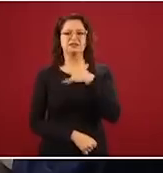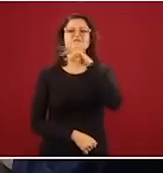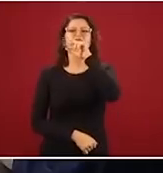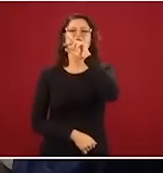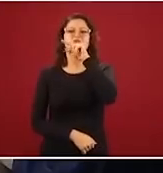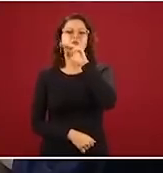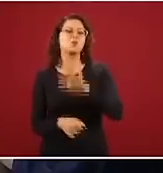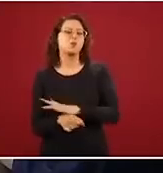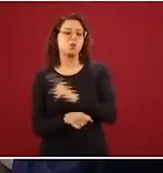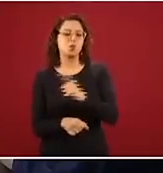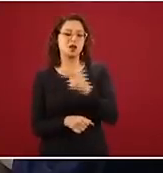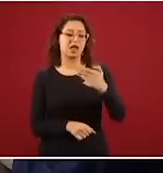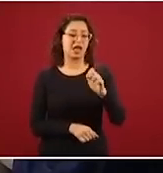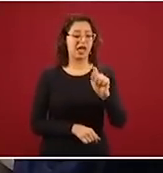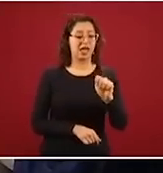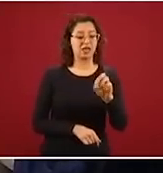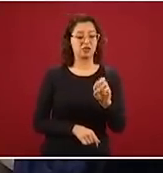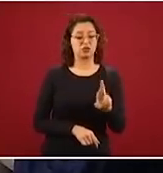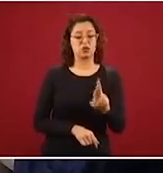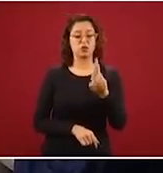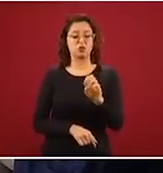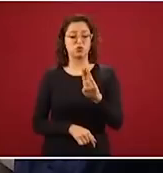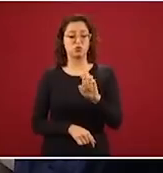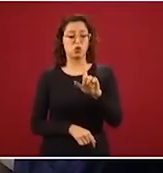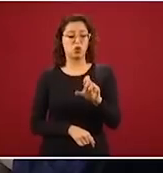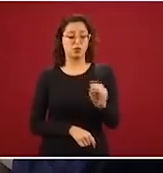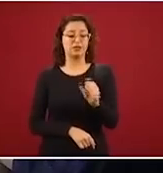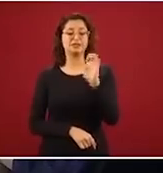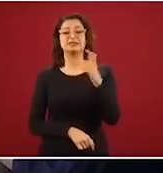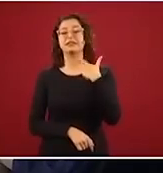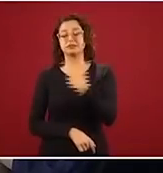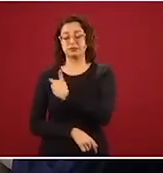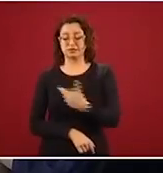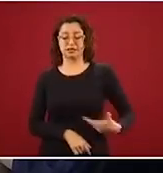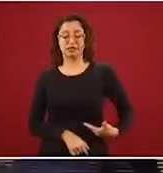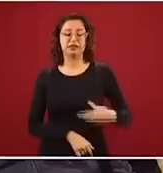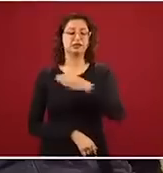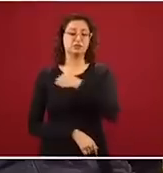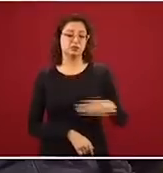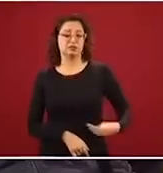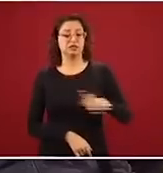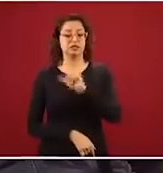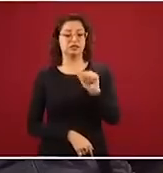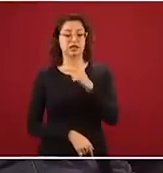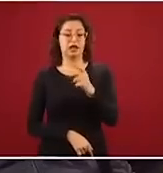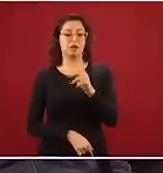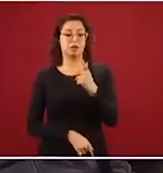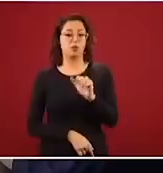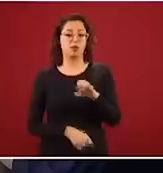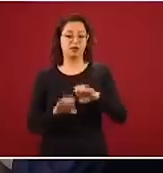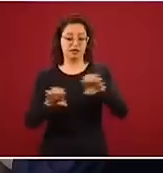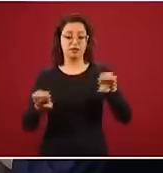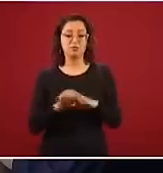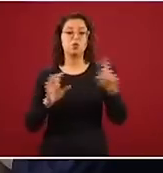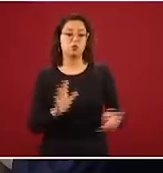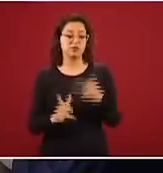equipo de Héctor Robles Peiro, el expresidente municipal de Zapopan, pueda llegar ahí y de esta manera hacer de las suyas. Sí,